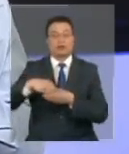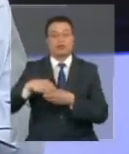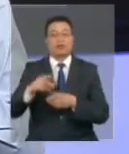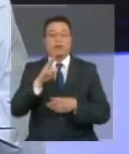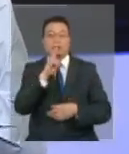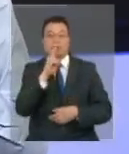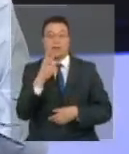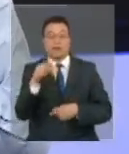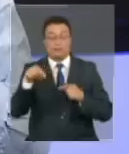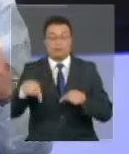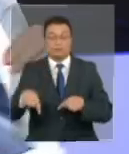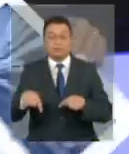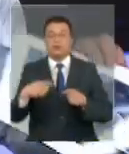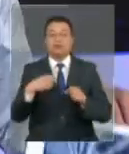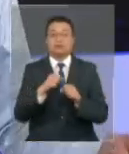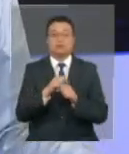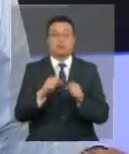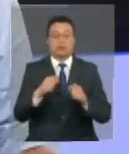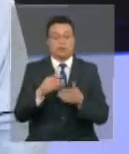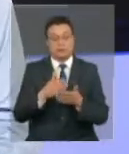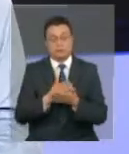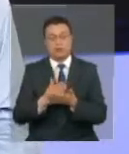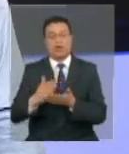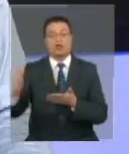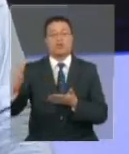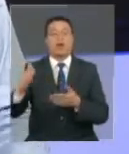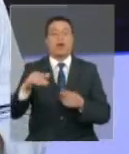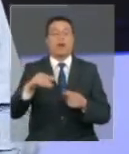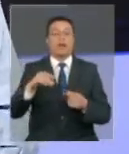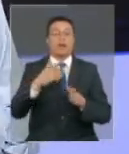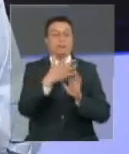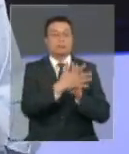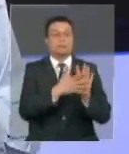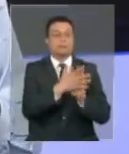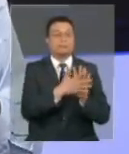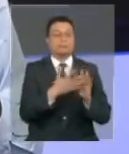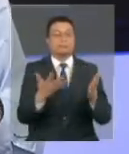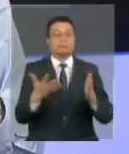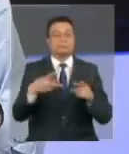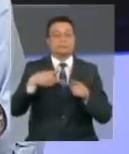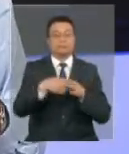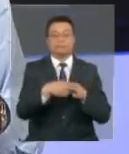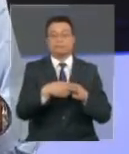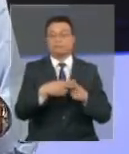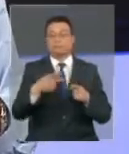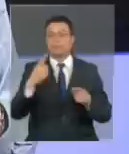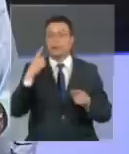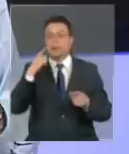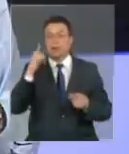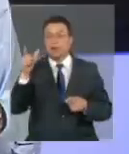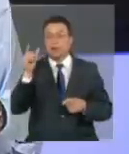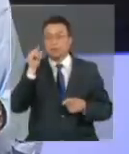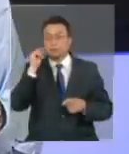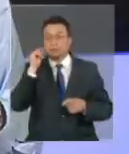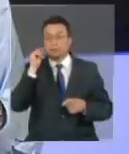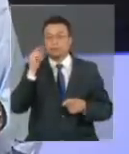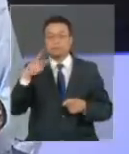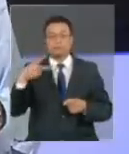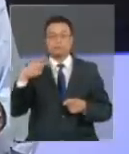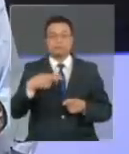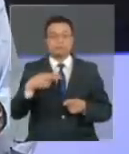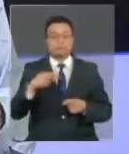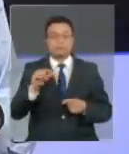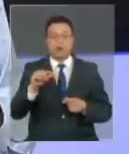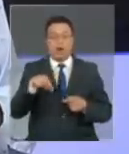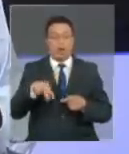señor Jadue que hoy día tan bonito habla. La verdad es que nosotros en esos 12 años dejamos todas las canchas que eran de tierra